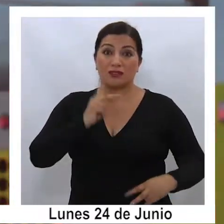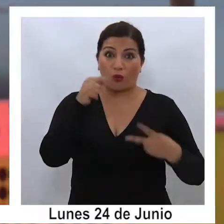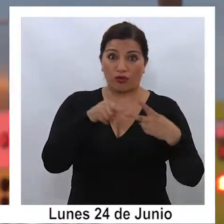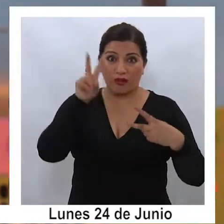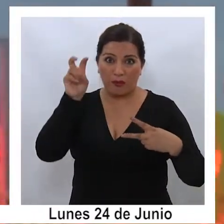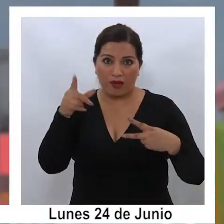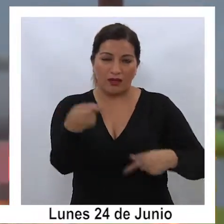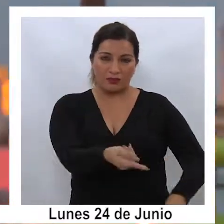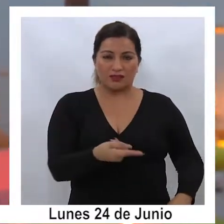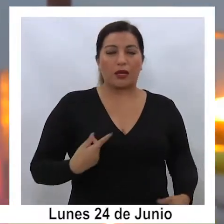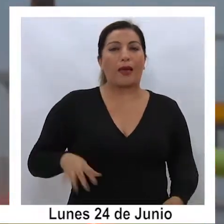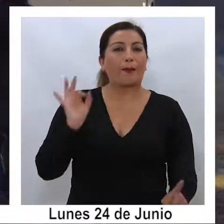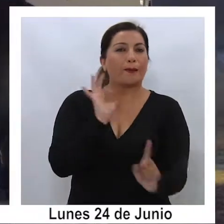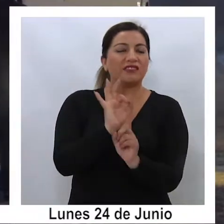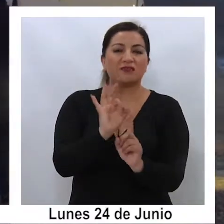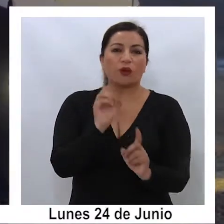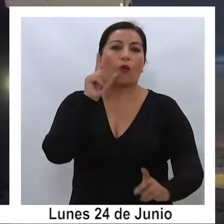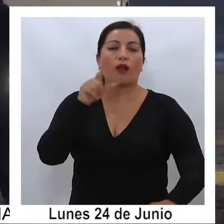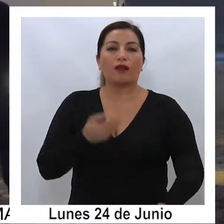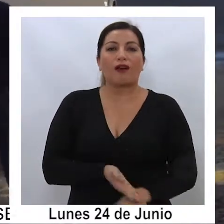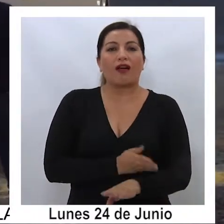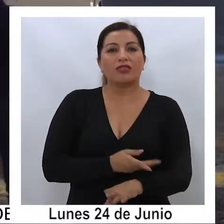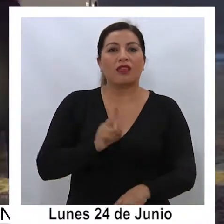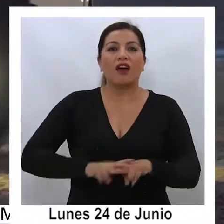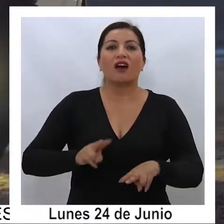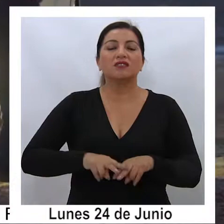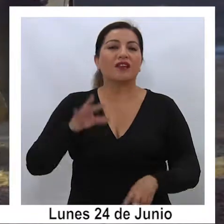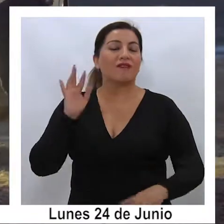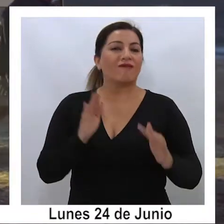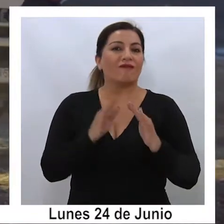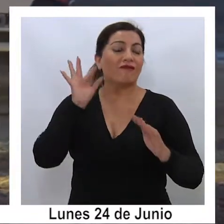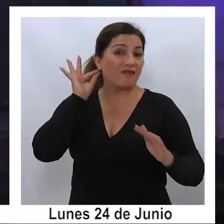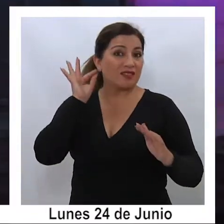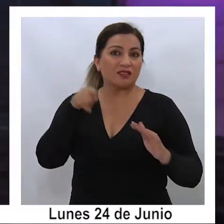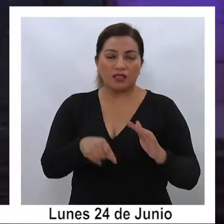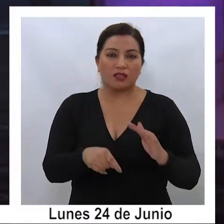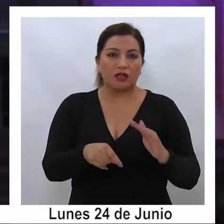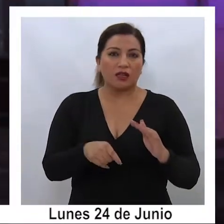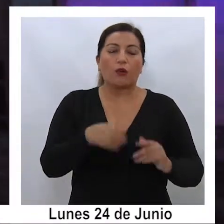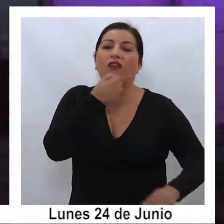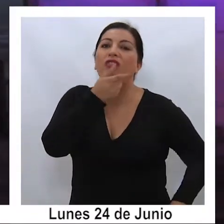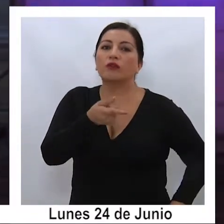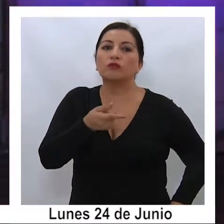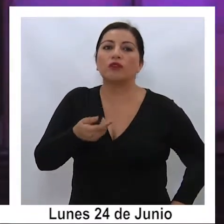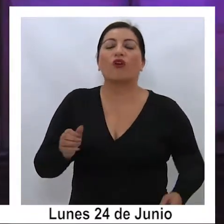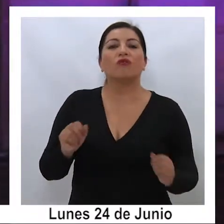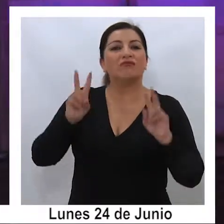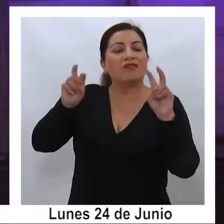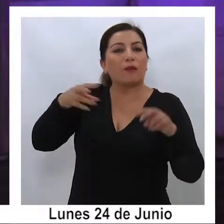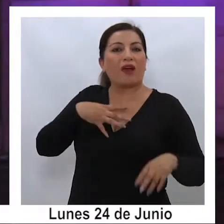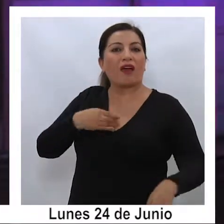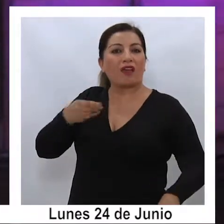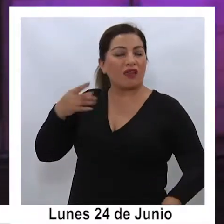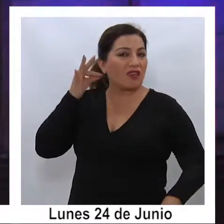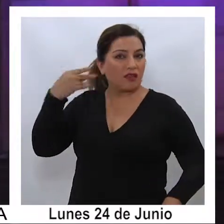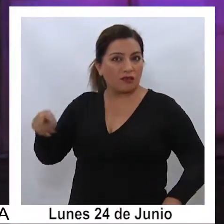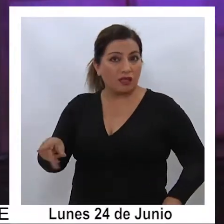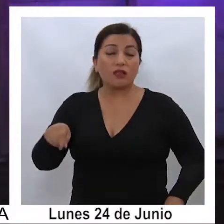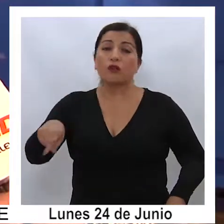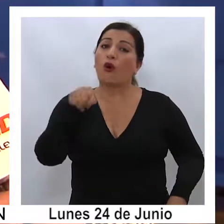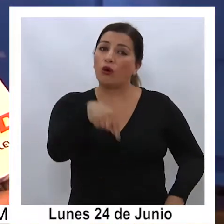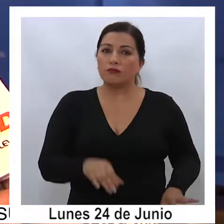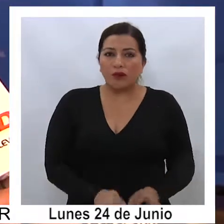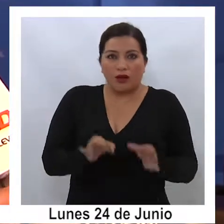segundo tiene que ver particularmente con una denuncia que hizo una vecina que estaba presente respecto a su hija. Y eso tiene que ver con que hoy día